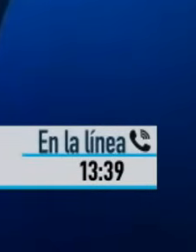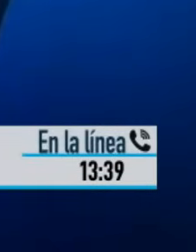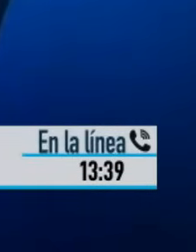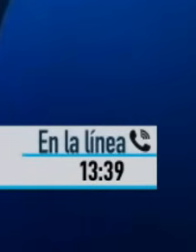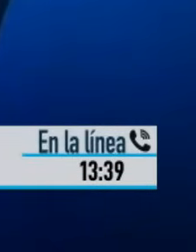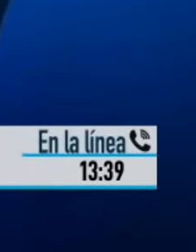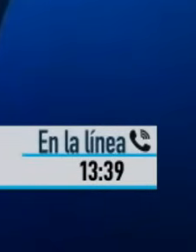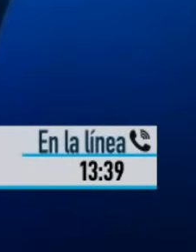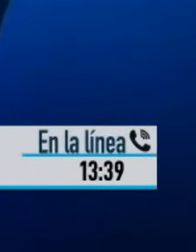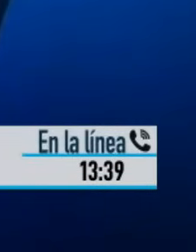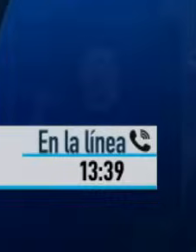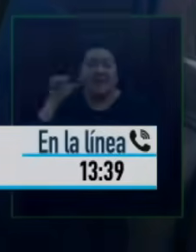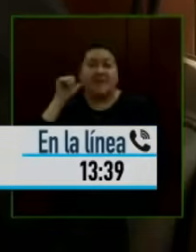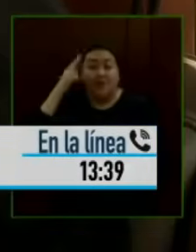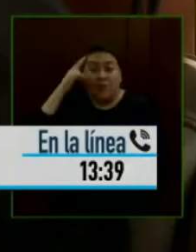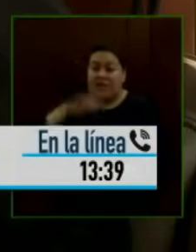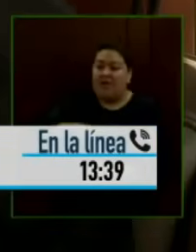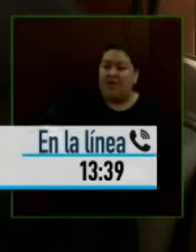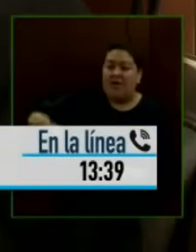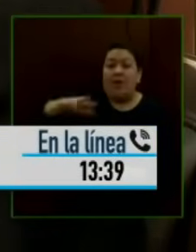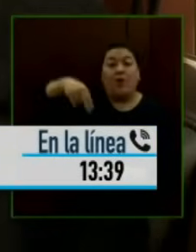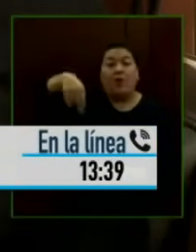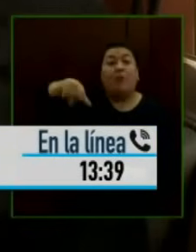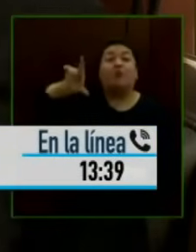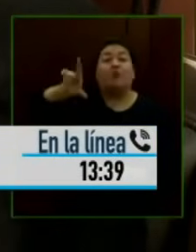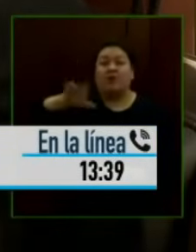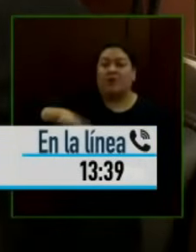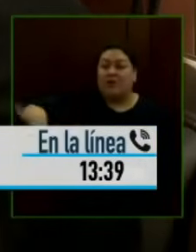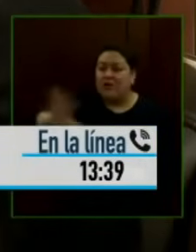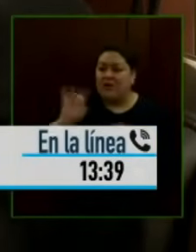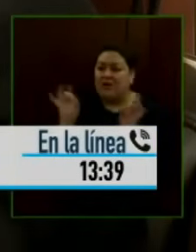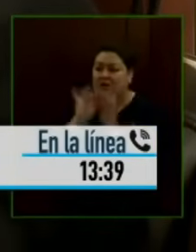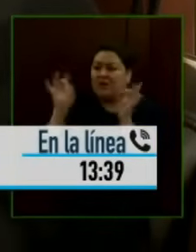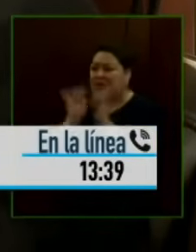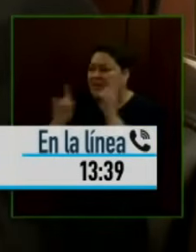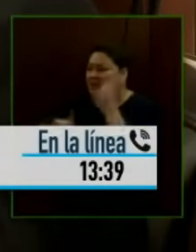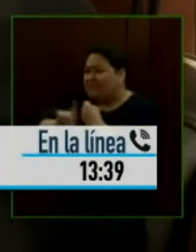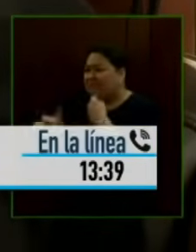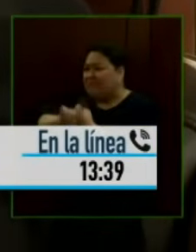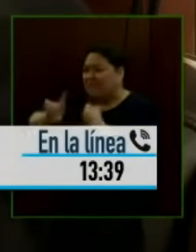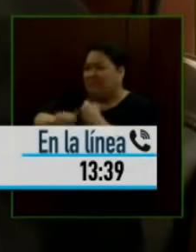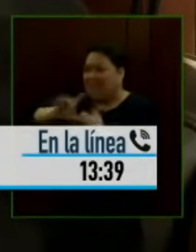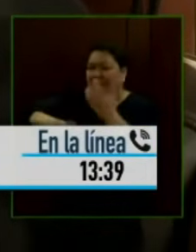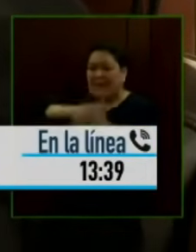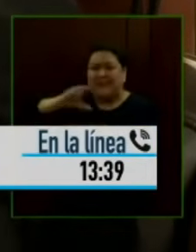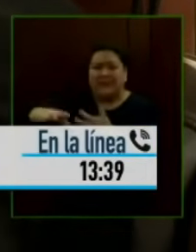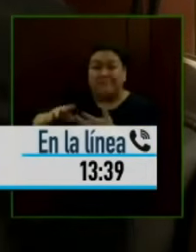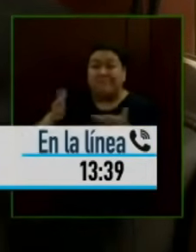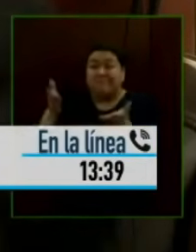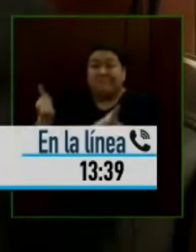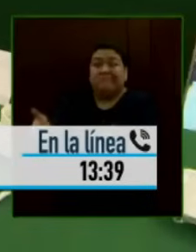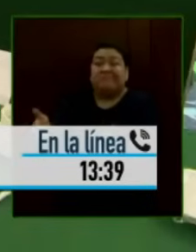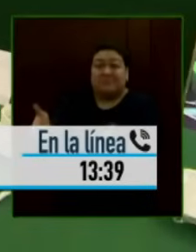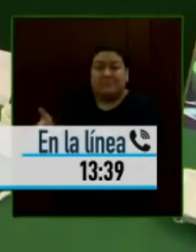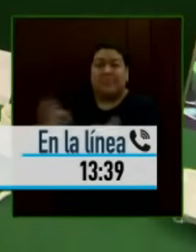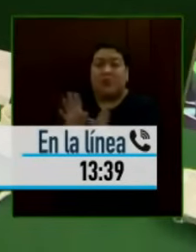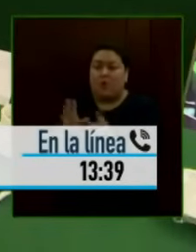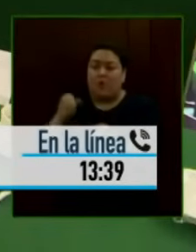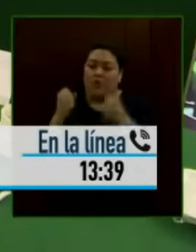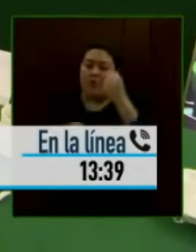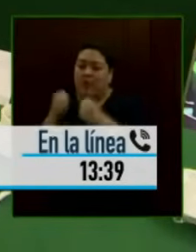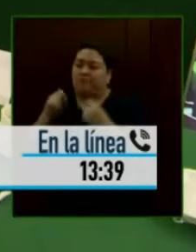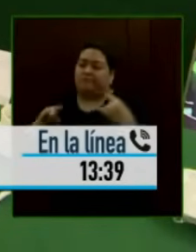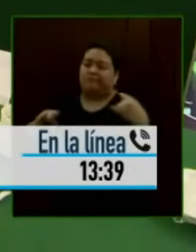legislativo? Mire, la parte electoral quedó congelada porque ahora mismo tampoco se puede reformar en términos